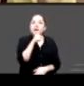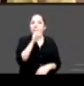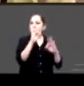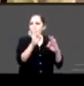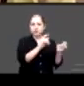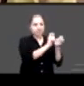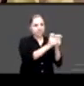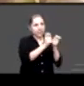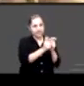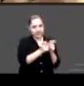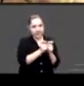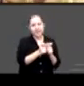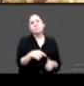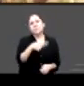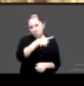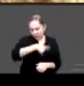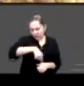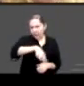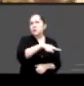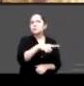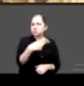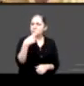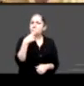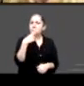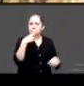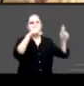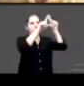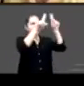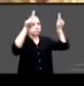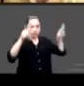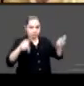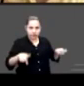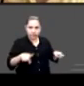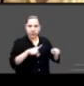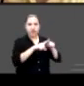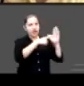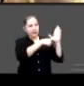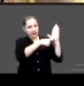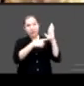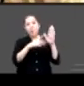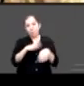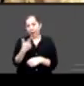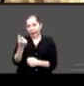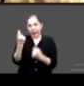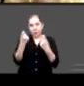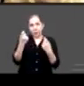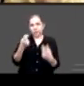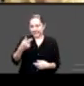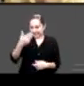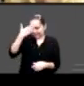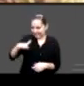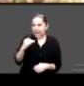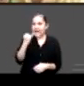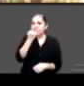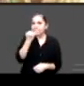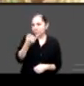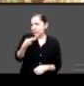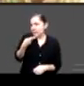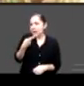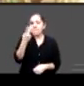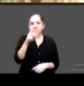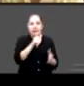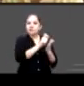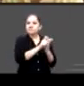carteles de usar el condón, porque muchos son hablantes de lengua, pero ya no la escriben. Es otro de los esfuerzos también. Y